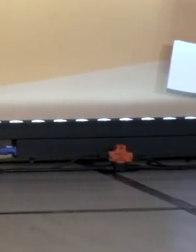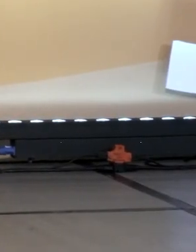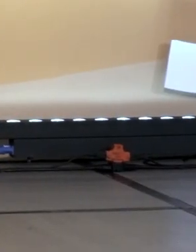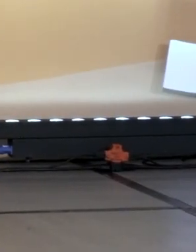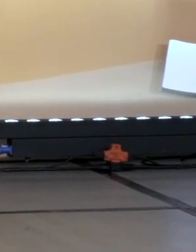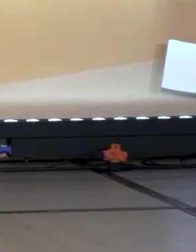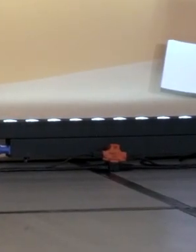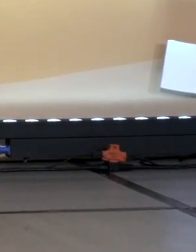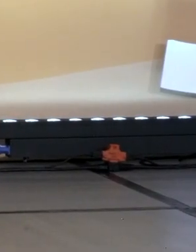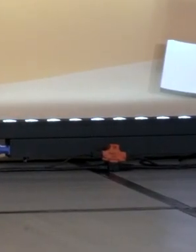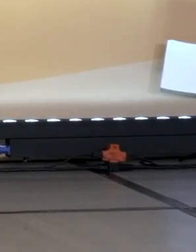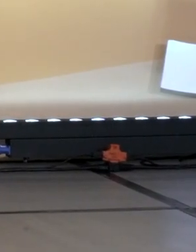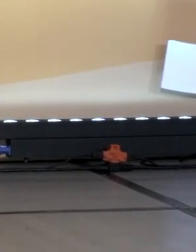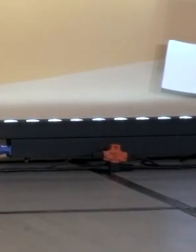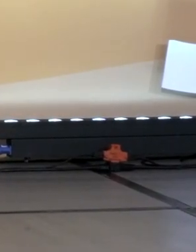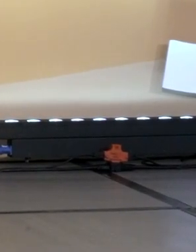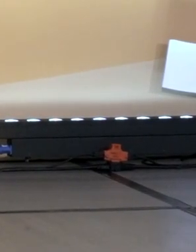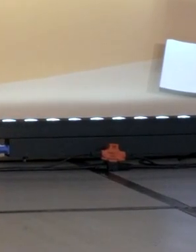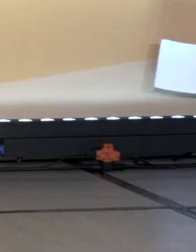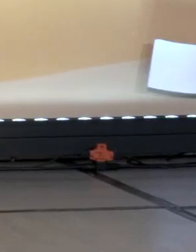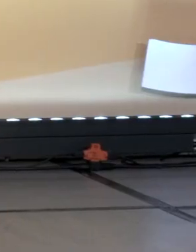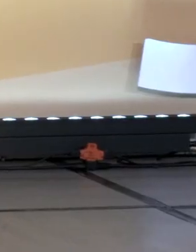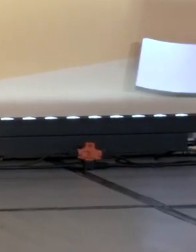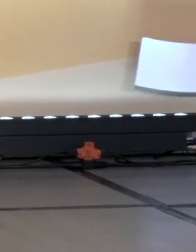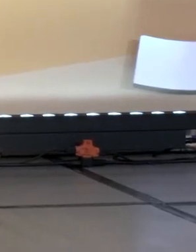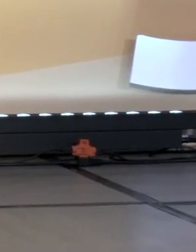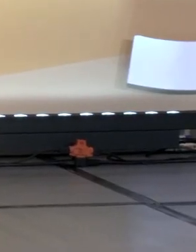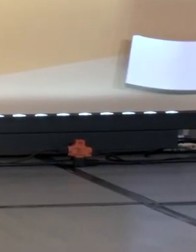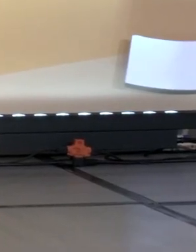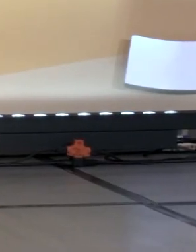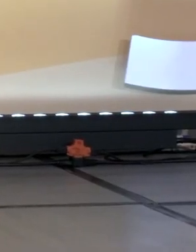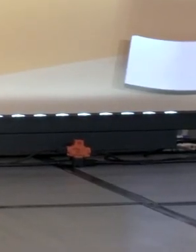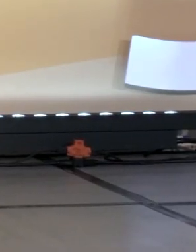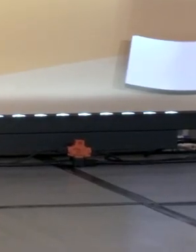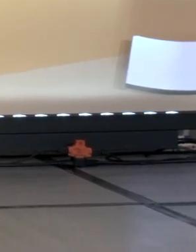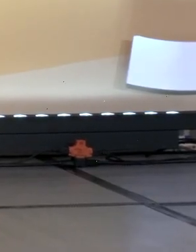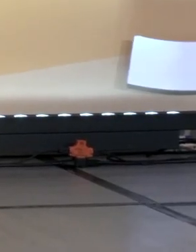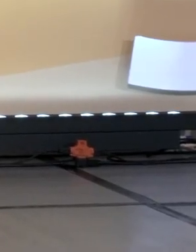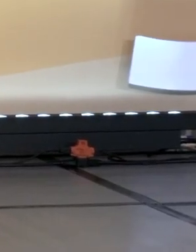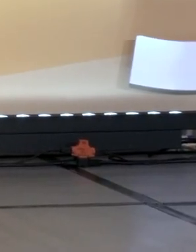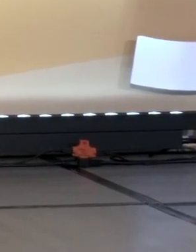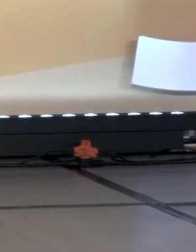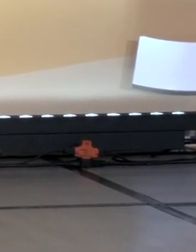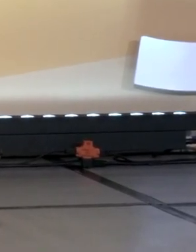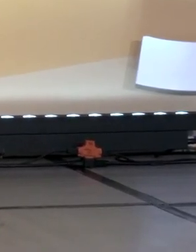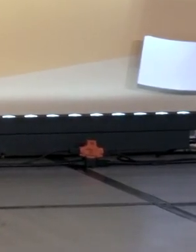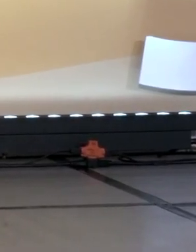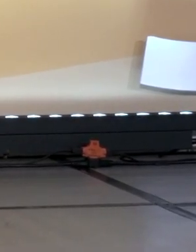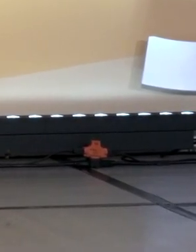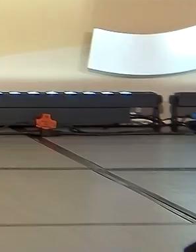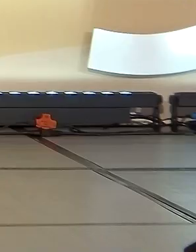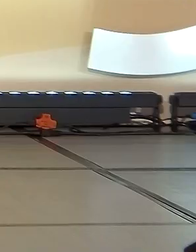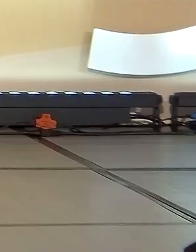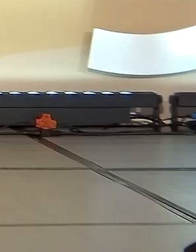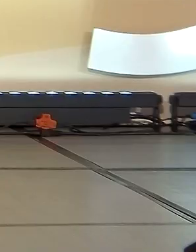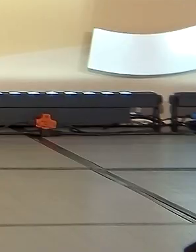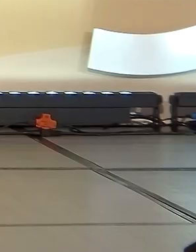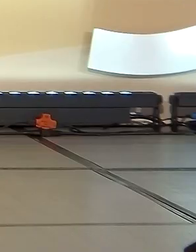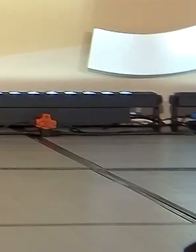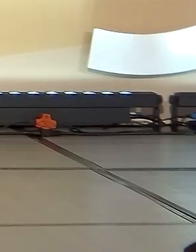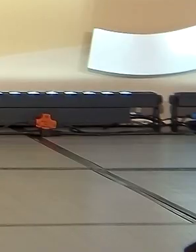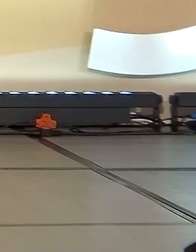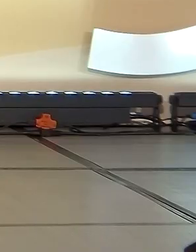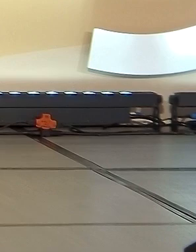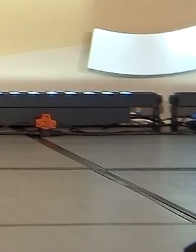aquí al frente, aquí al micrófono, por favor, porque no tenemos por allá más personas al fondo, pero si gustan hacer alguna pregunta, aquí